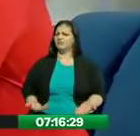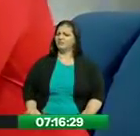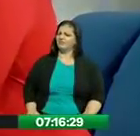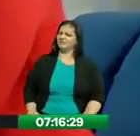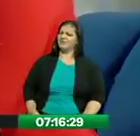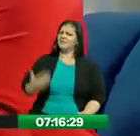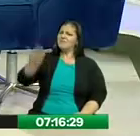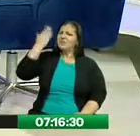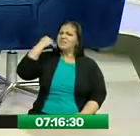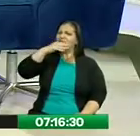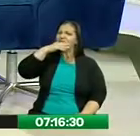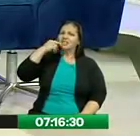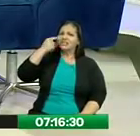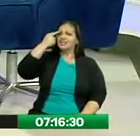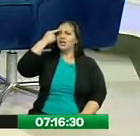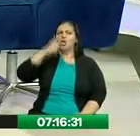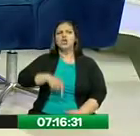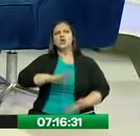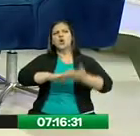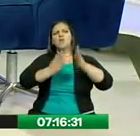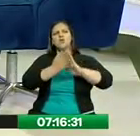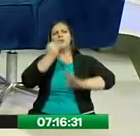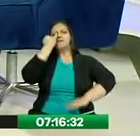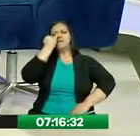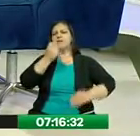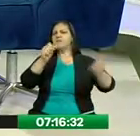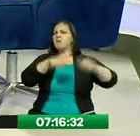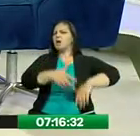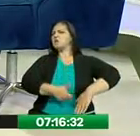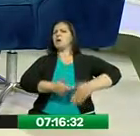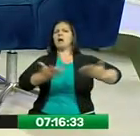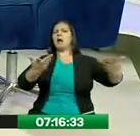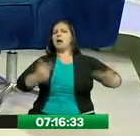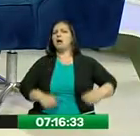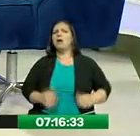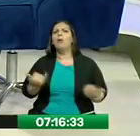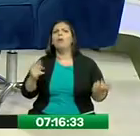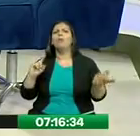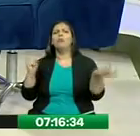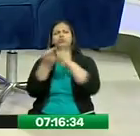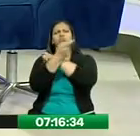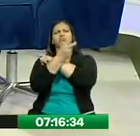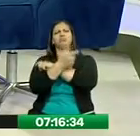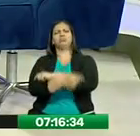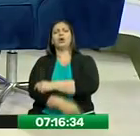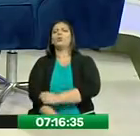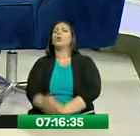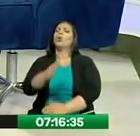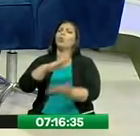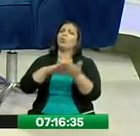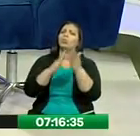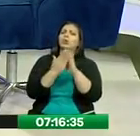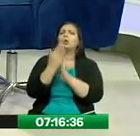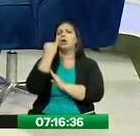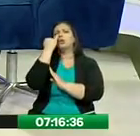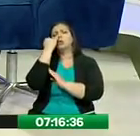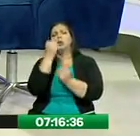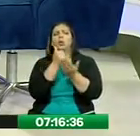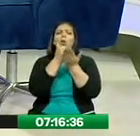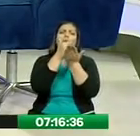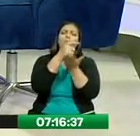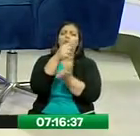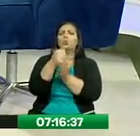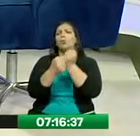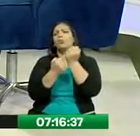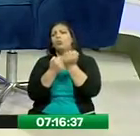¿Qué lectura podemos sacar eso de aquello? Eso nos dice que ya, si en algún momento nosotros hablamos de un presidente o de un candidato o de una figura que